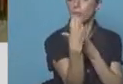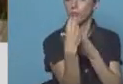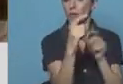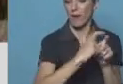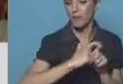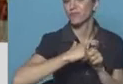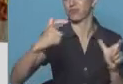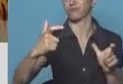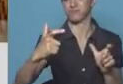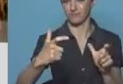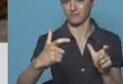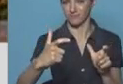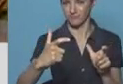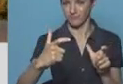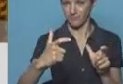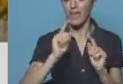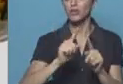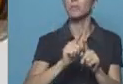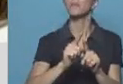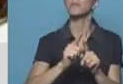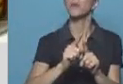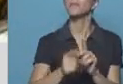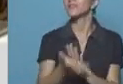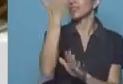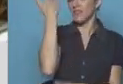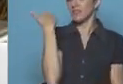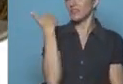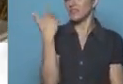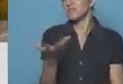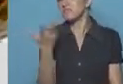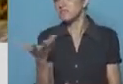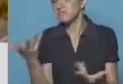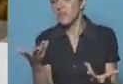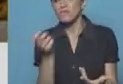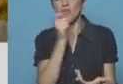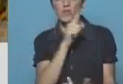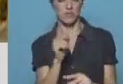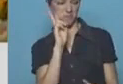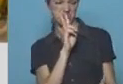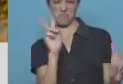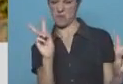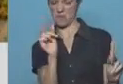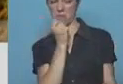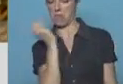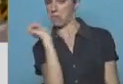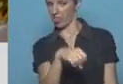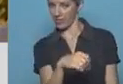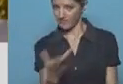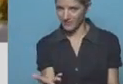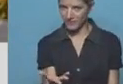sujetos políticos que antes no integraban, no les gustaba el peronismo.